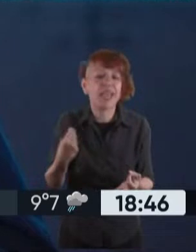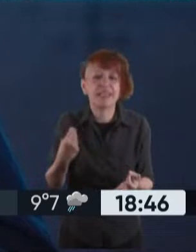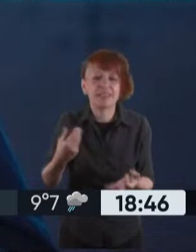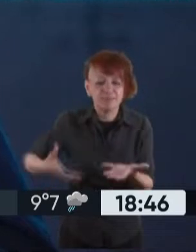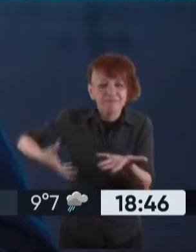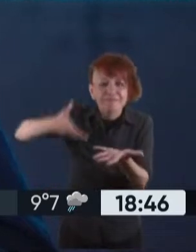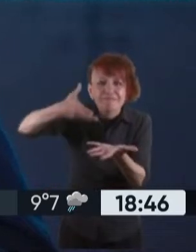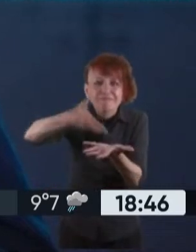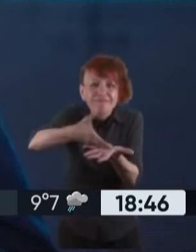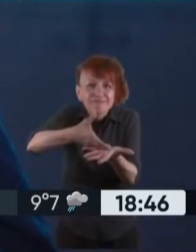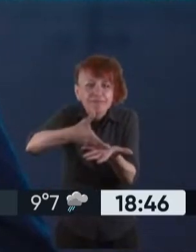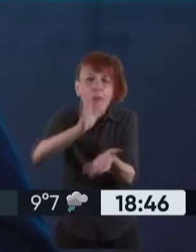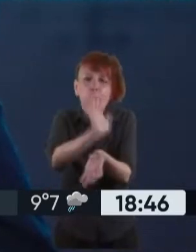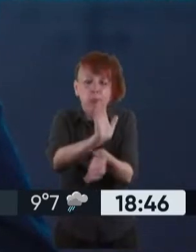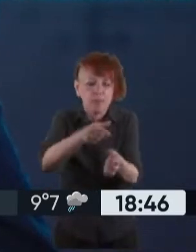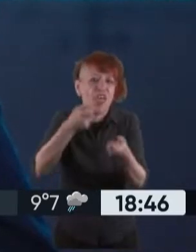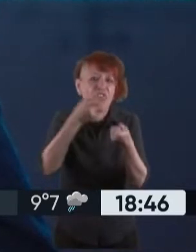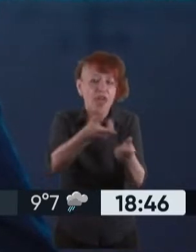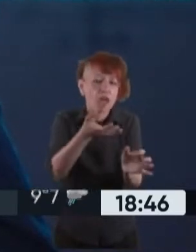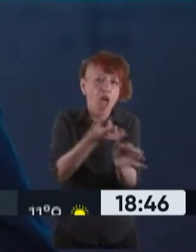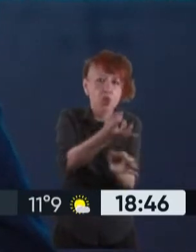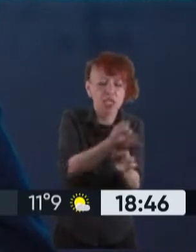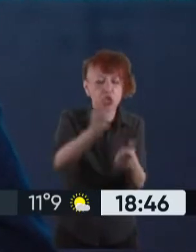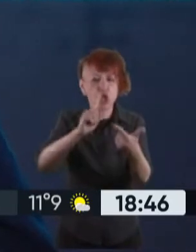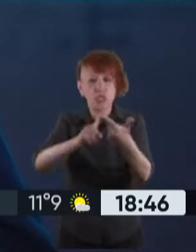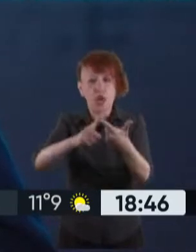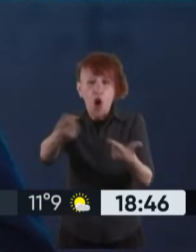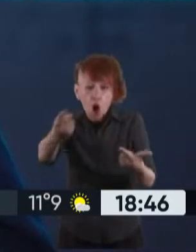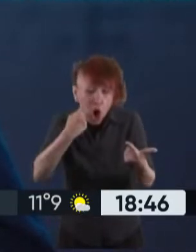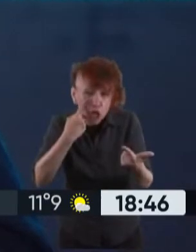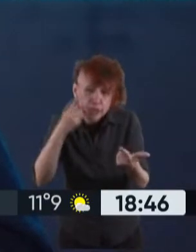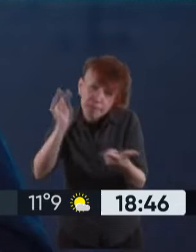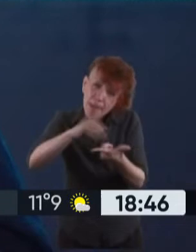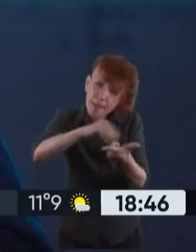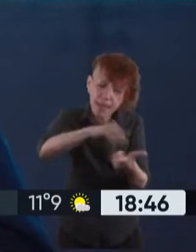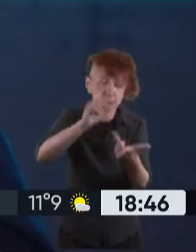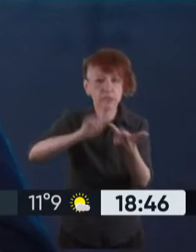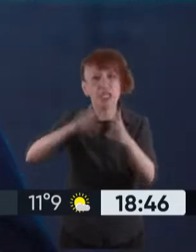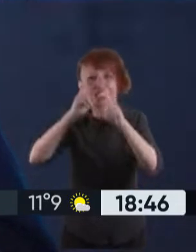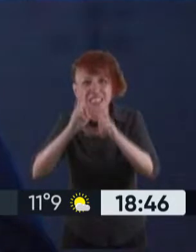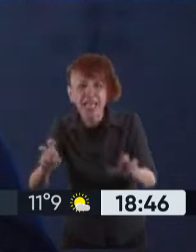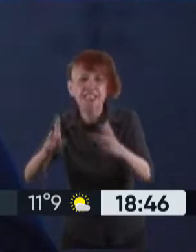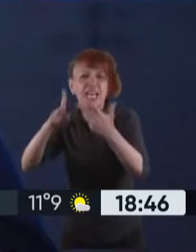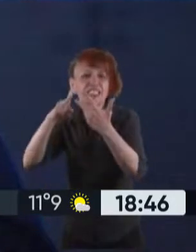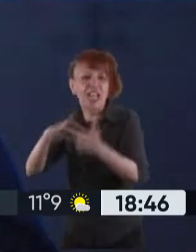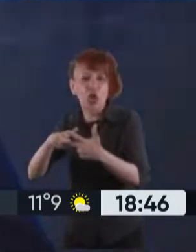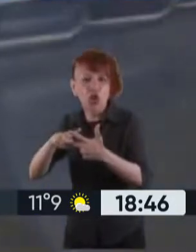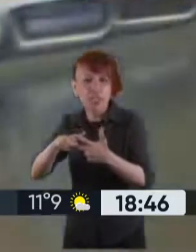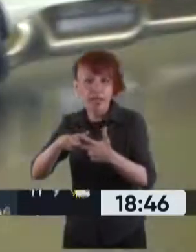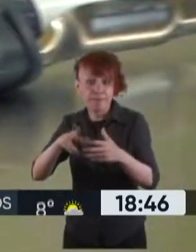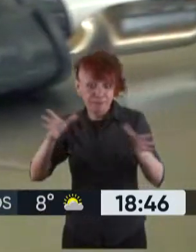inversión de la educación, del conocimiento, de la ciencia y de la tecnología. Cuando uno invierte allí,